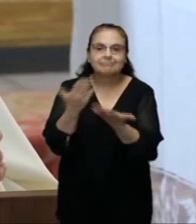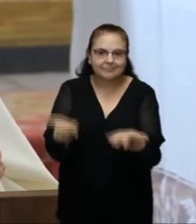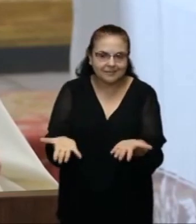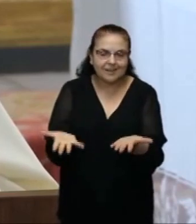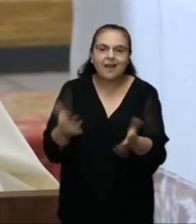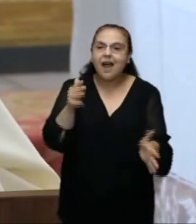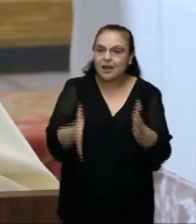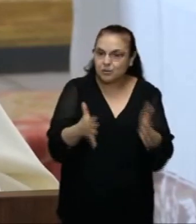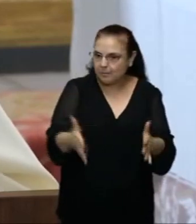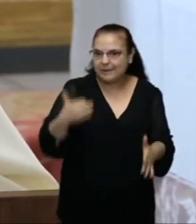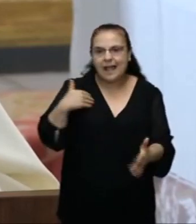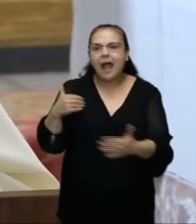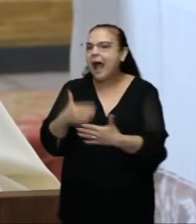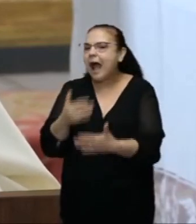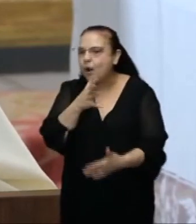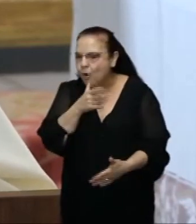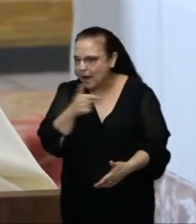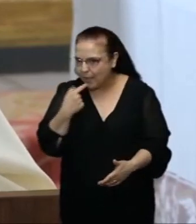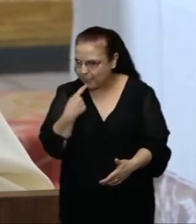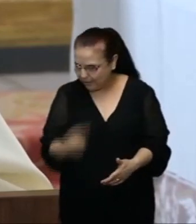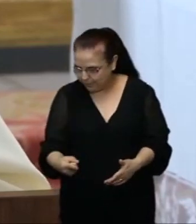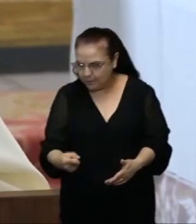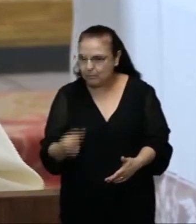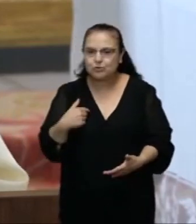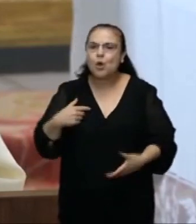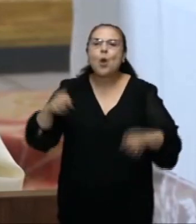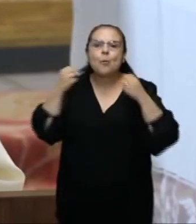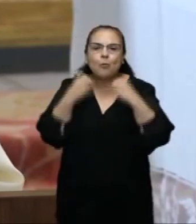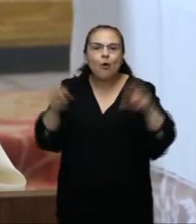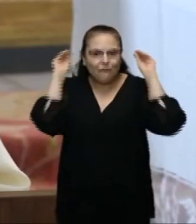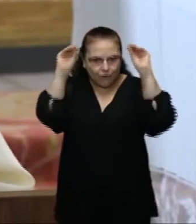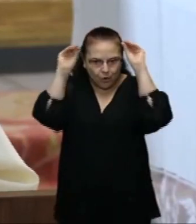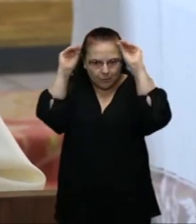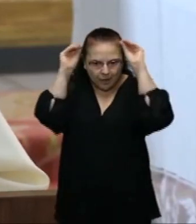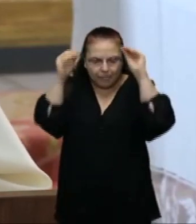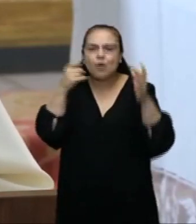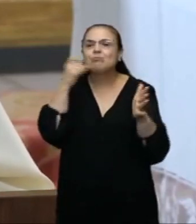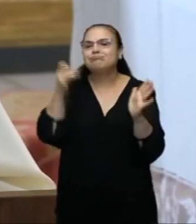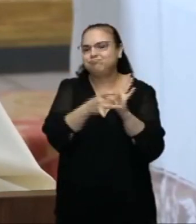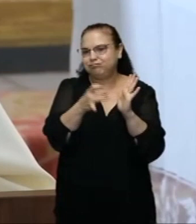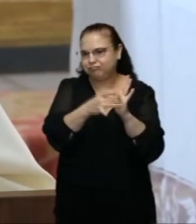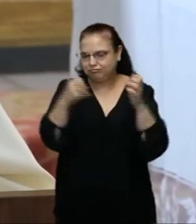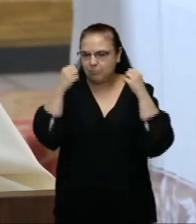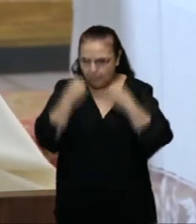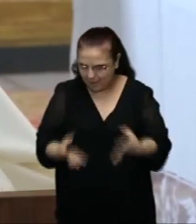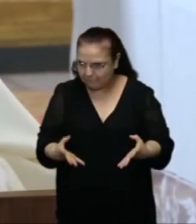formación, que sean probados efectivamente. El Concilio Vaticano II